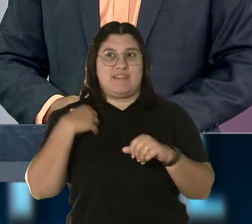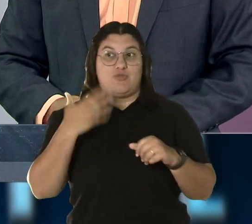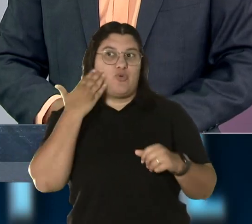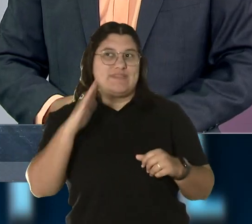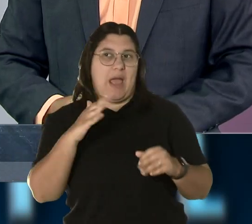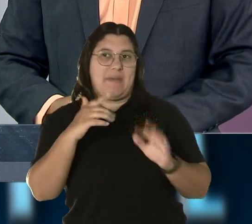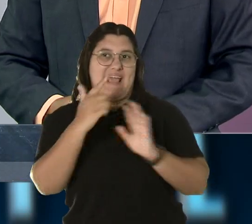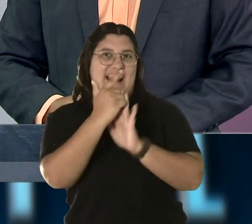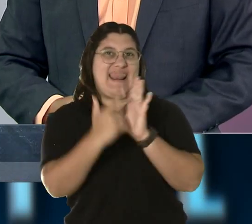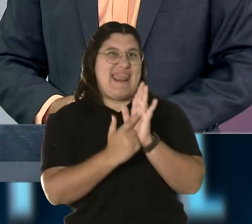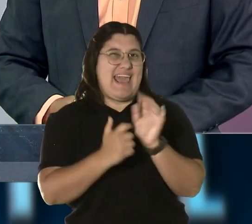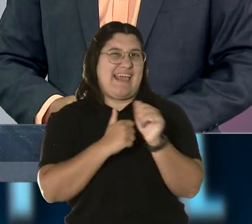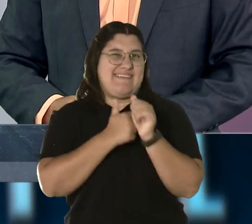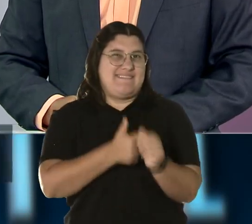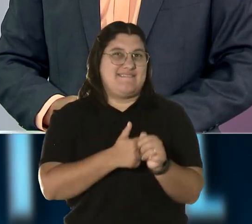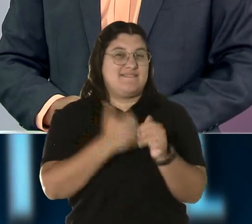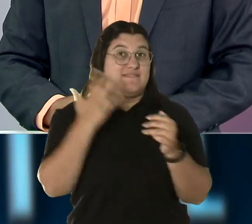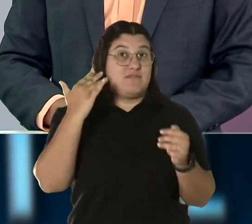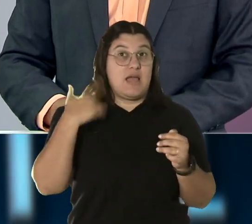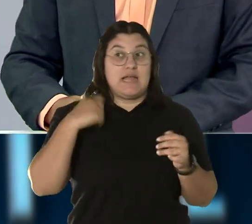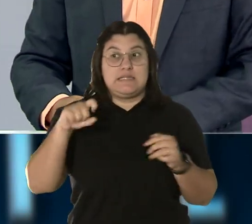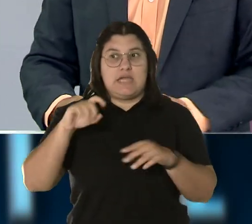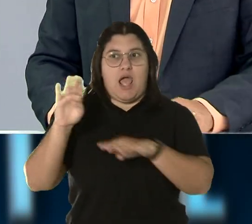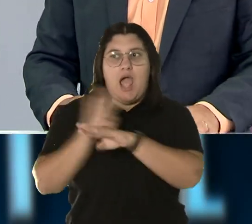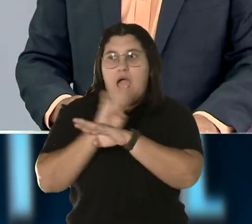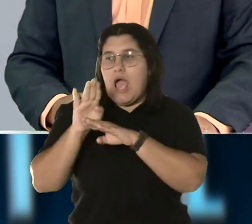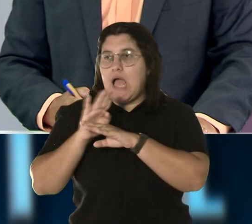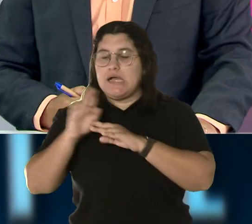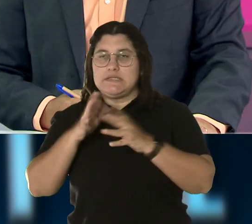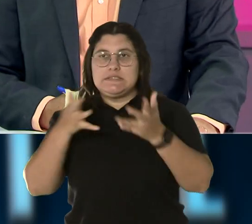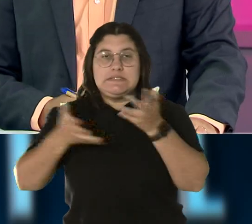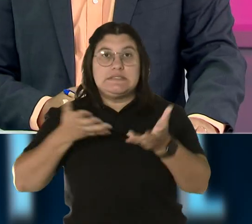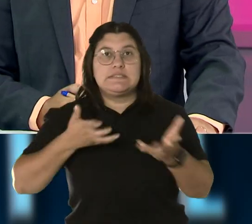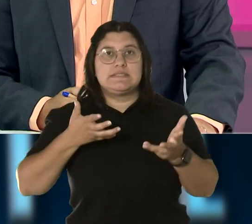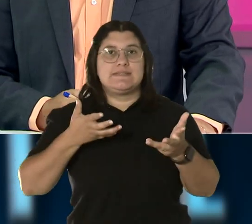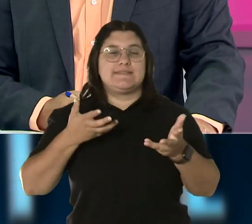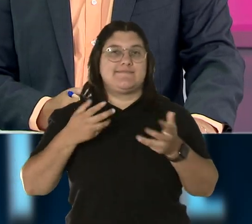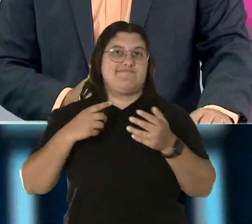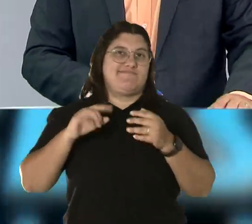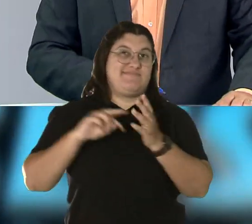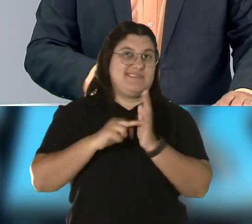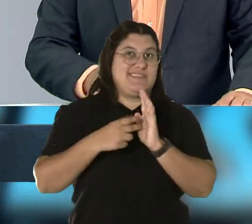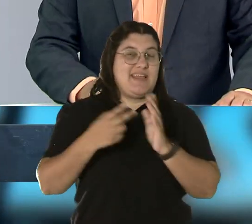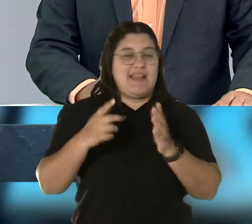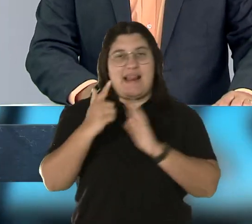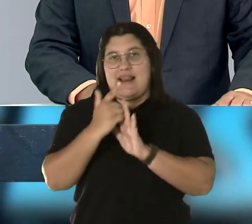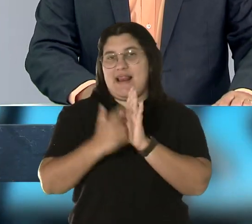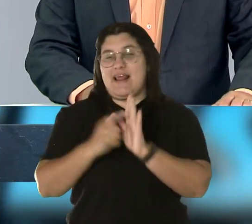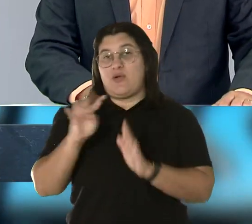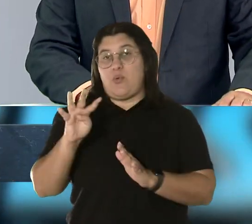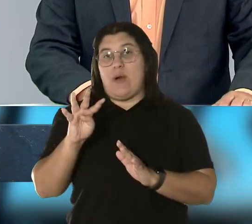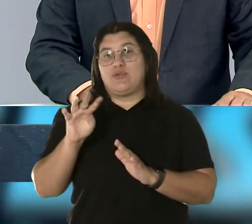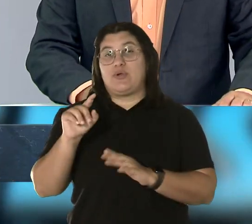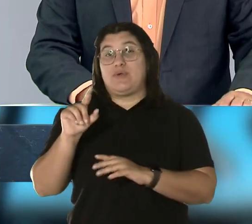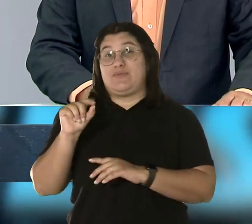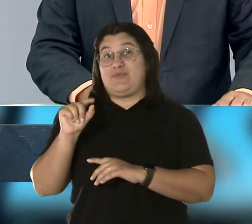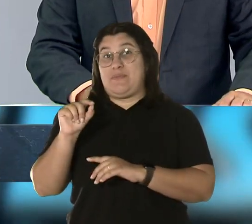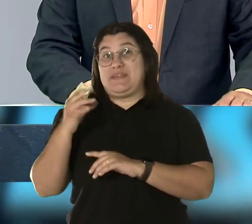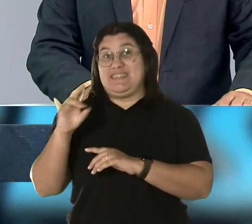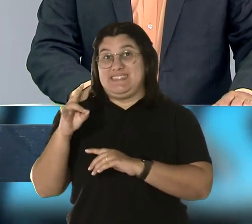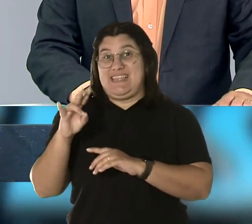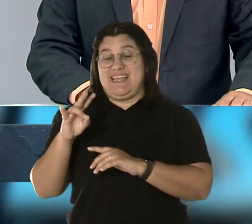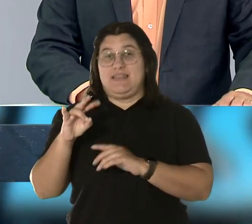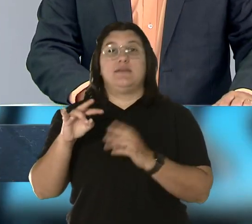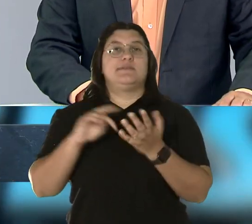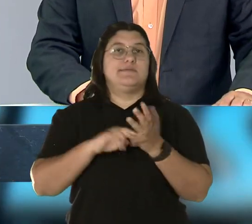ser competitivos. Así que cuando se habla de la Ley de Transformación y Flexibilidad Laboral, que es la Ley 4 del 26 de enero de 2017, sí Eso